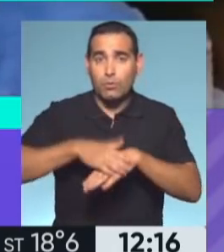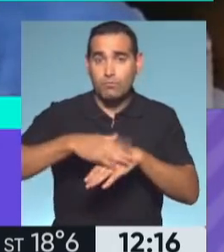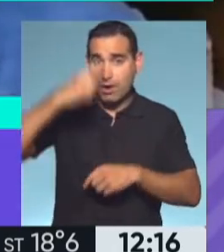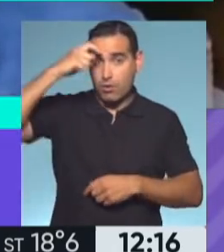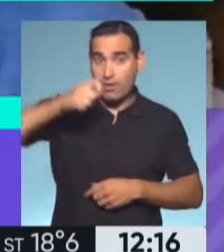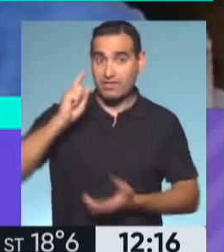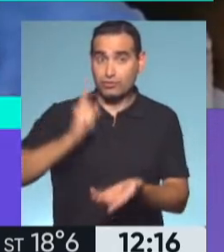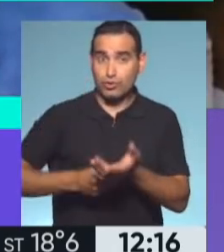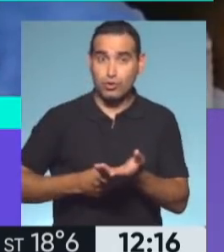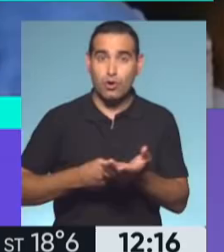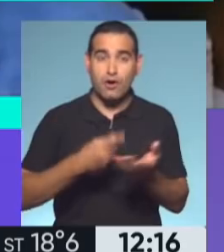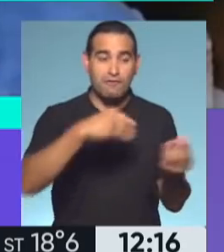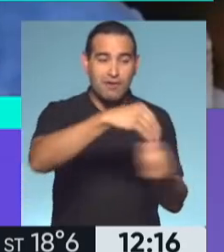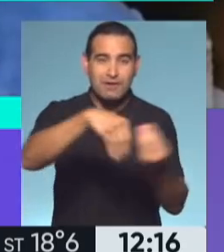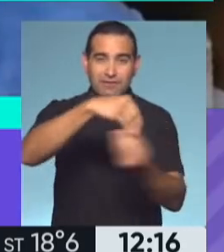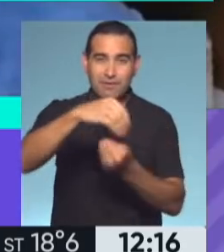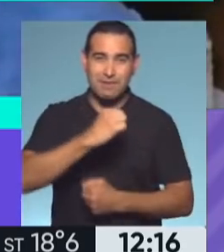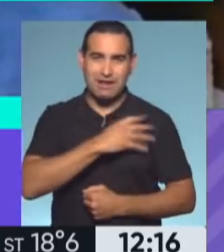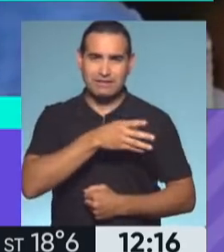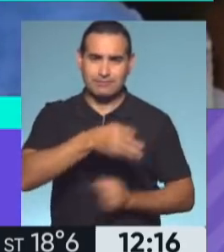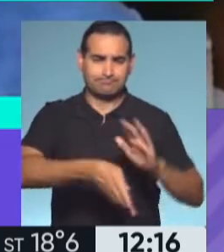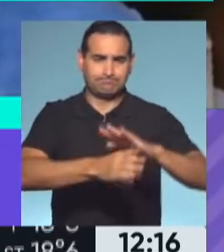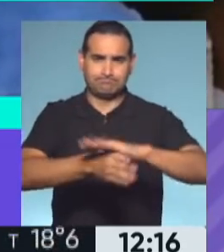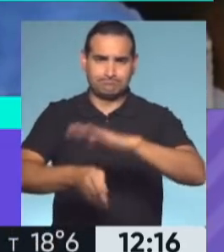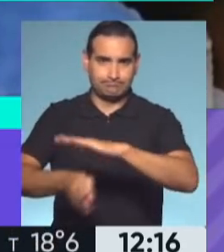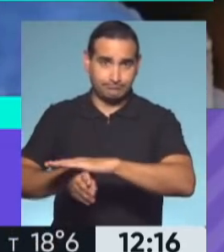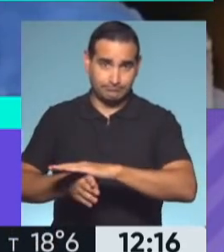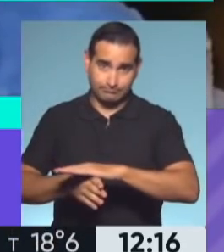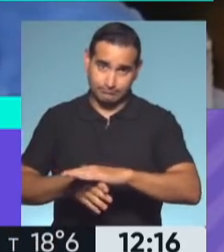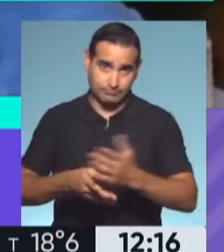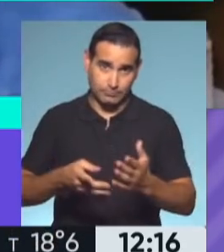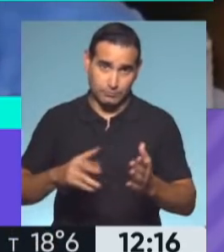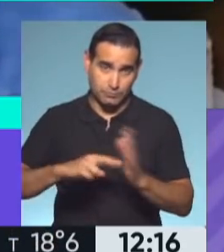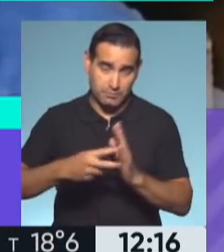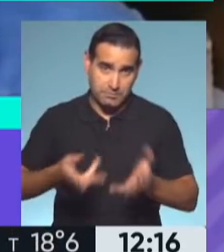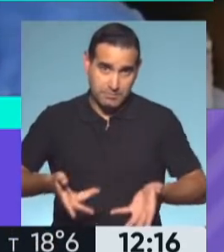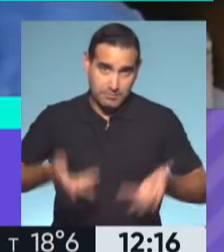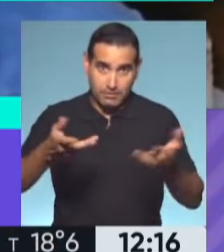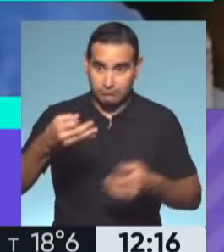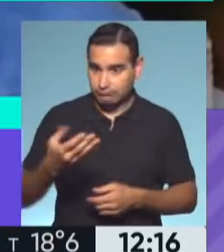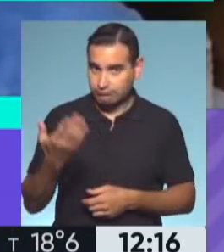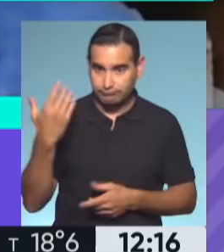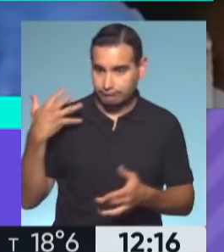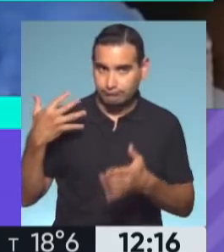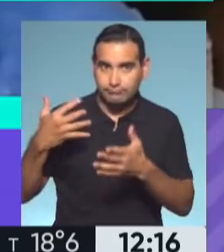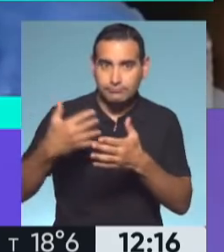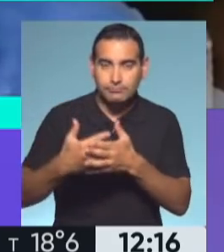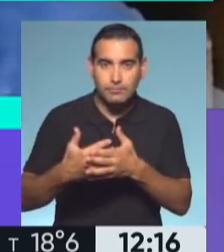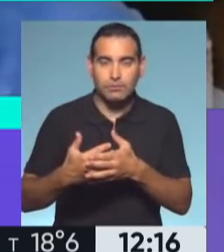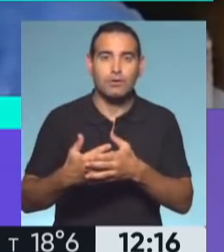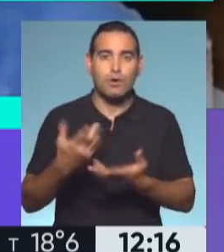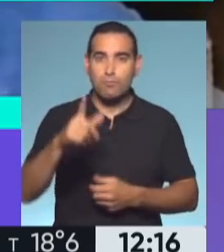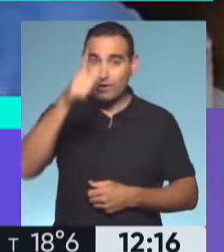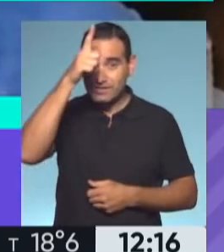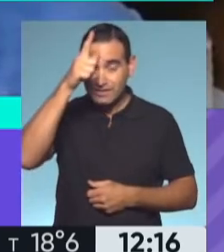judicial de desalojo de un grupo de familias palestinas, pero después esto va creciendo y ya en las últimas horas tenemos el ataque de la